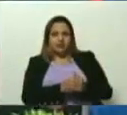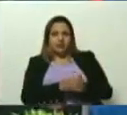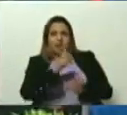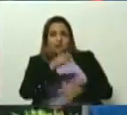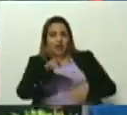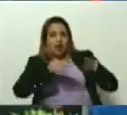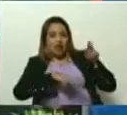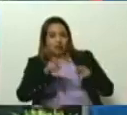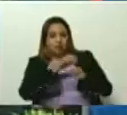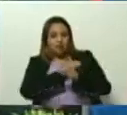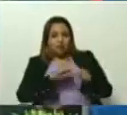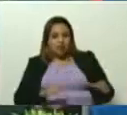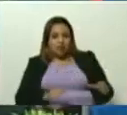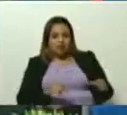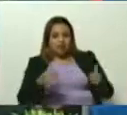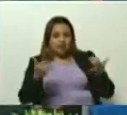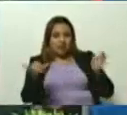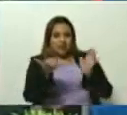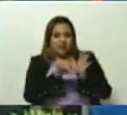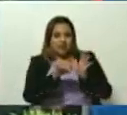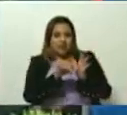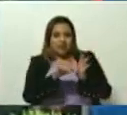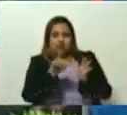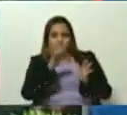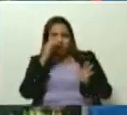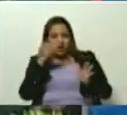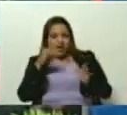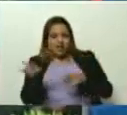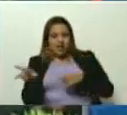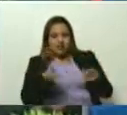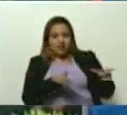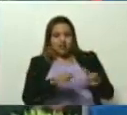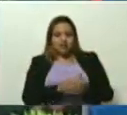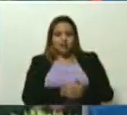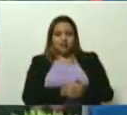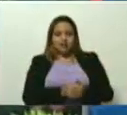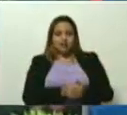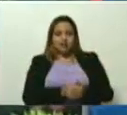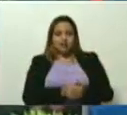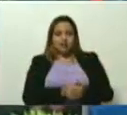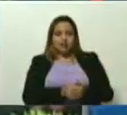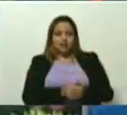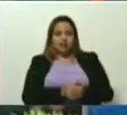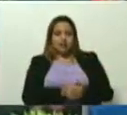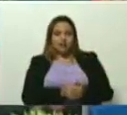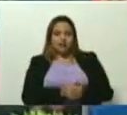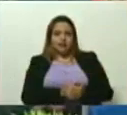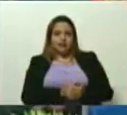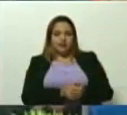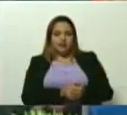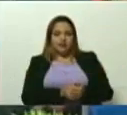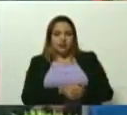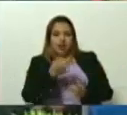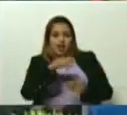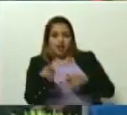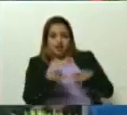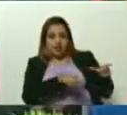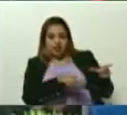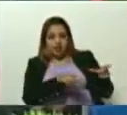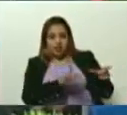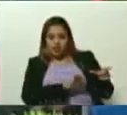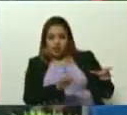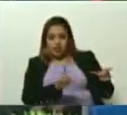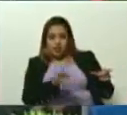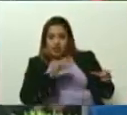Expo Portuguesa. Excelente. Ahorita que se está realizando. No sé si María Gabriela está lista, nuestra querida Arajade. Señora. María Gabriela está lista. Todavía no,